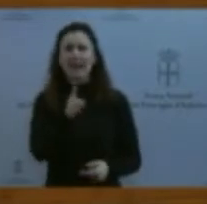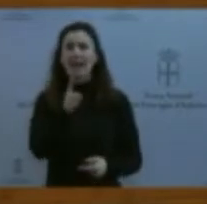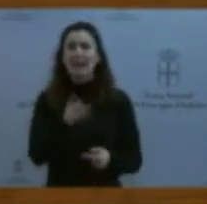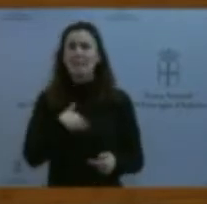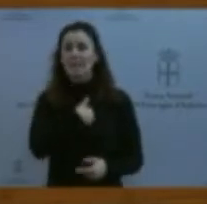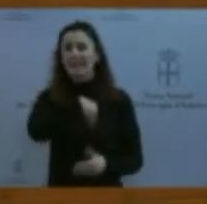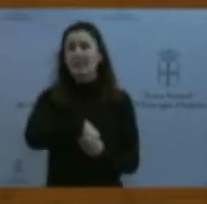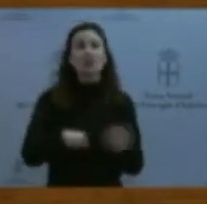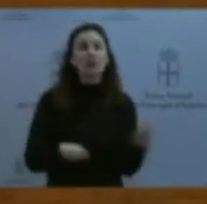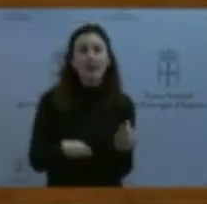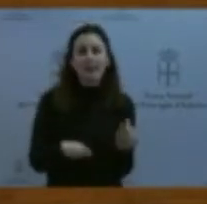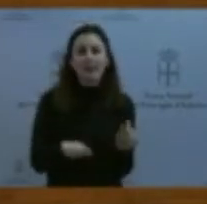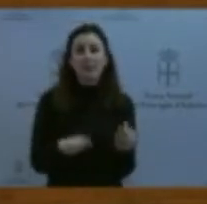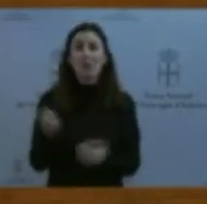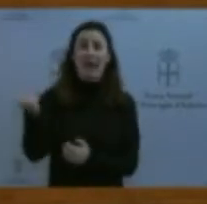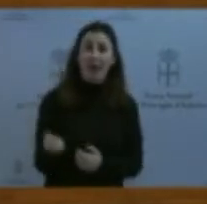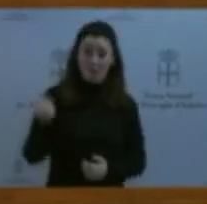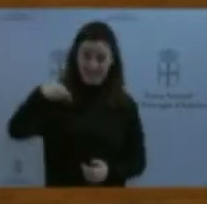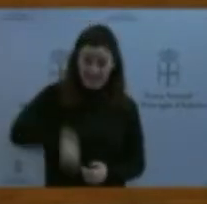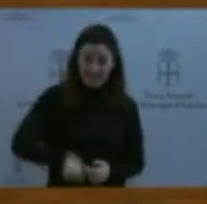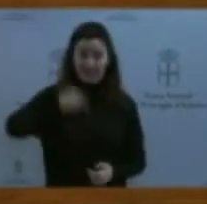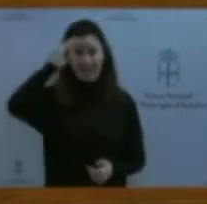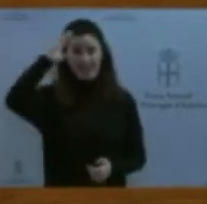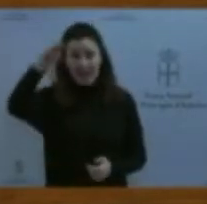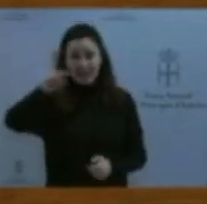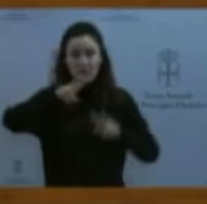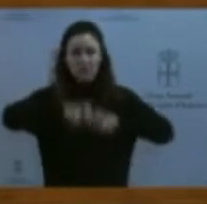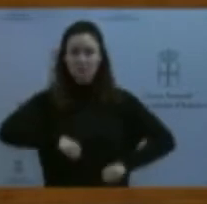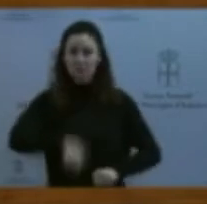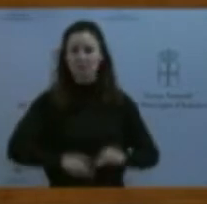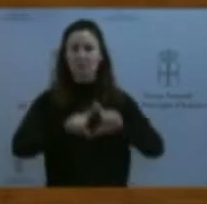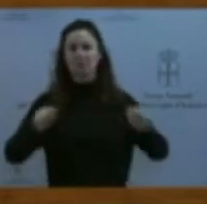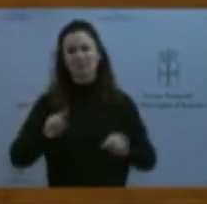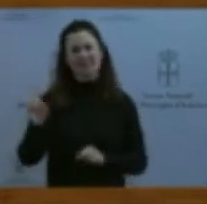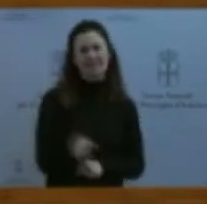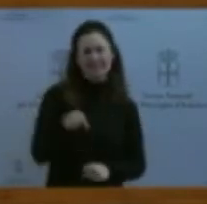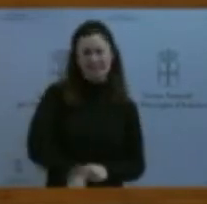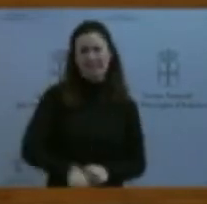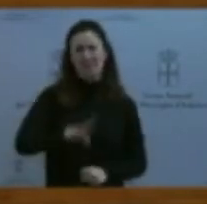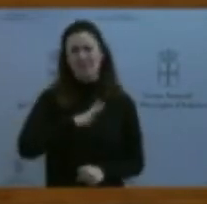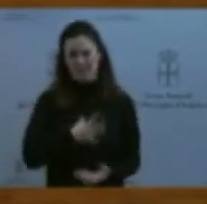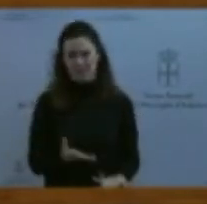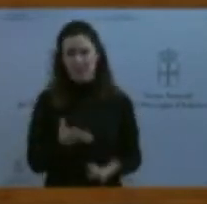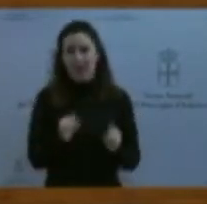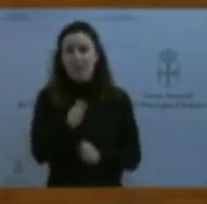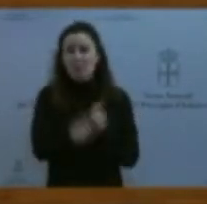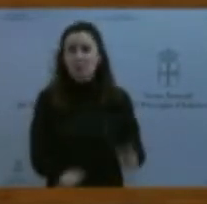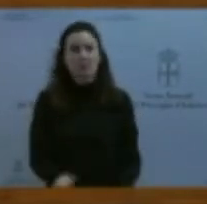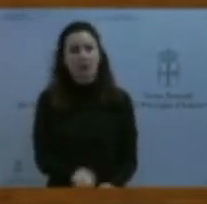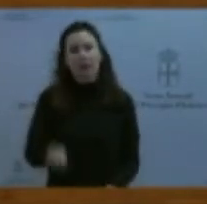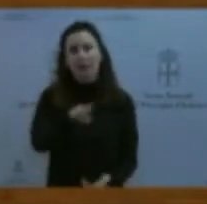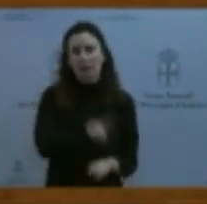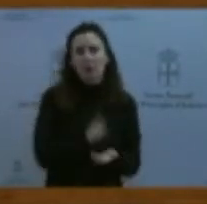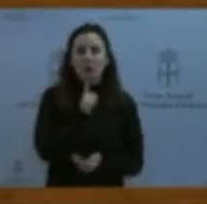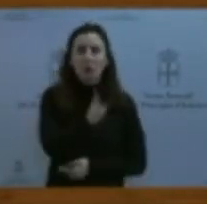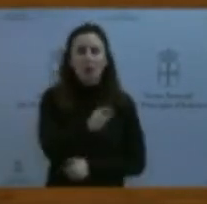al talento investigador que tenemos en Asturias, que tenemos a muchísima gente, insistimos, que se pasa un año esperando si tienen que buscarse una